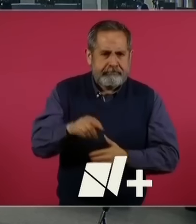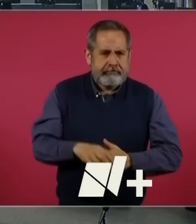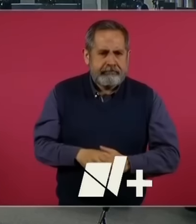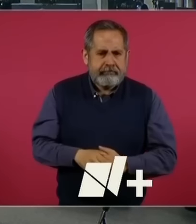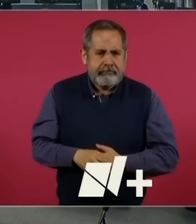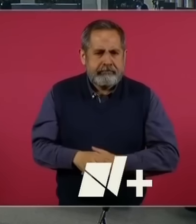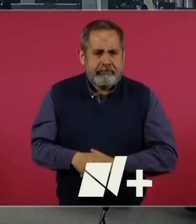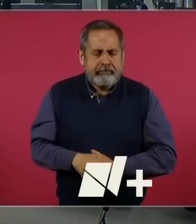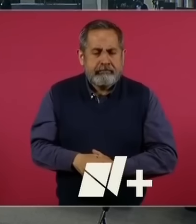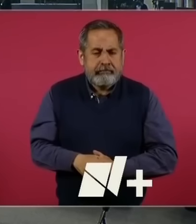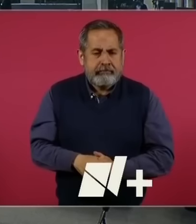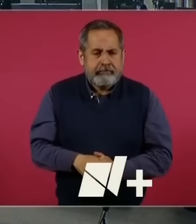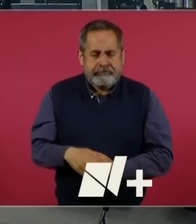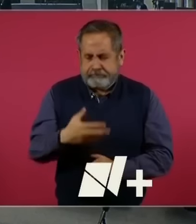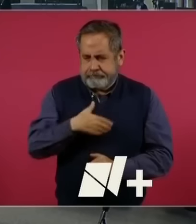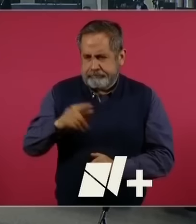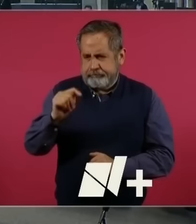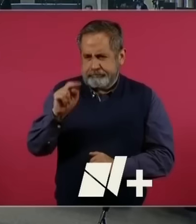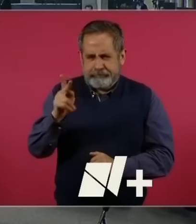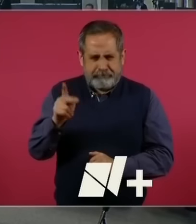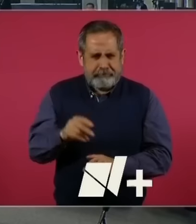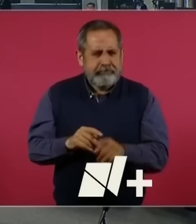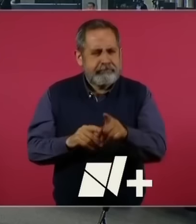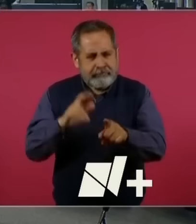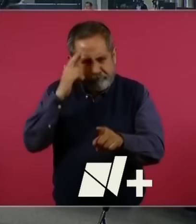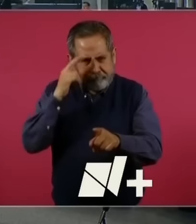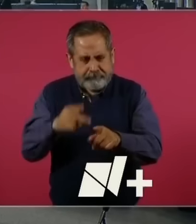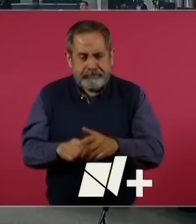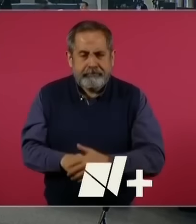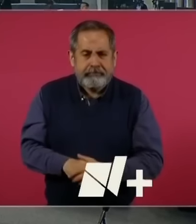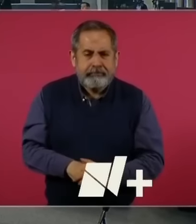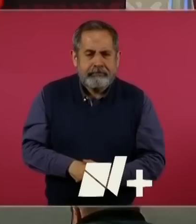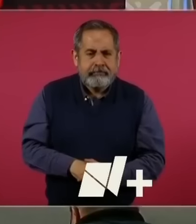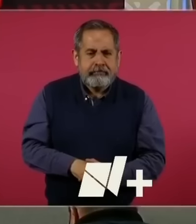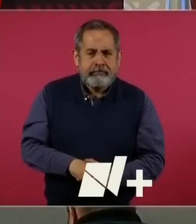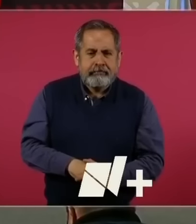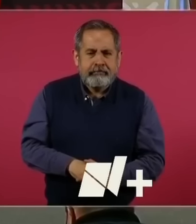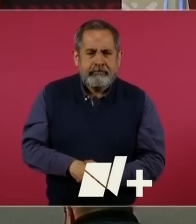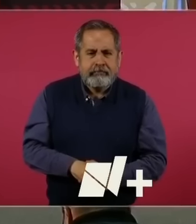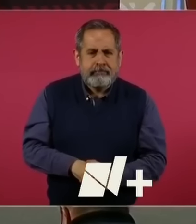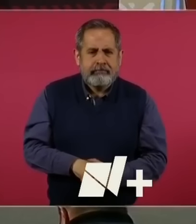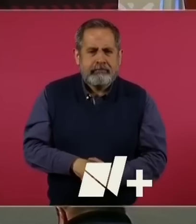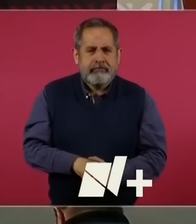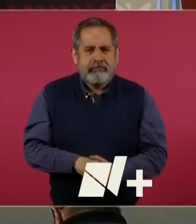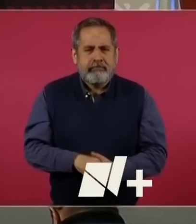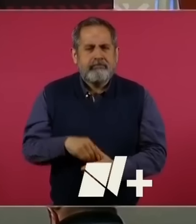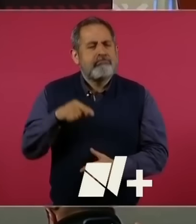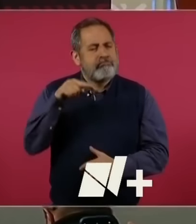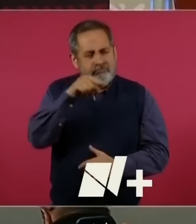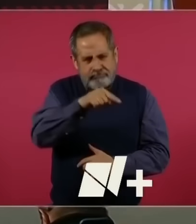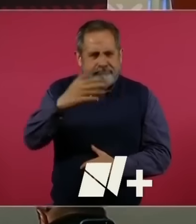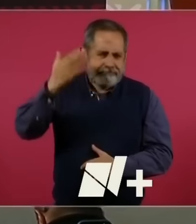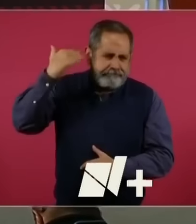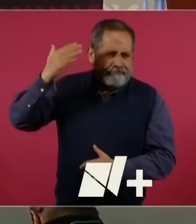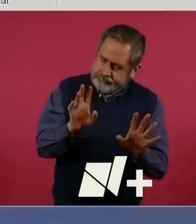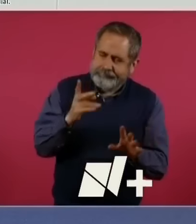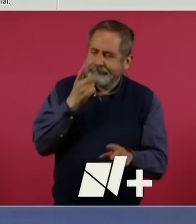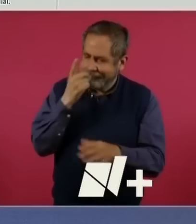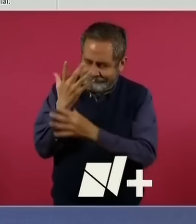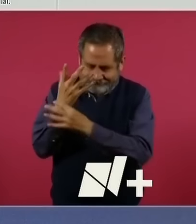Republicana, sobre todo aquellos relacionados con el posible aumento de aranceles a los autos fabricados en México y el cierre de la frontera